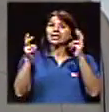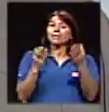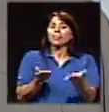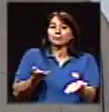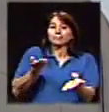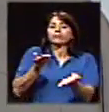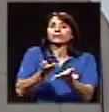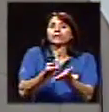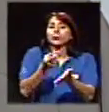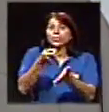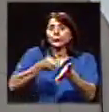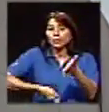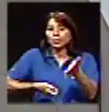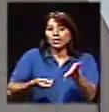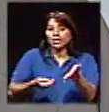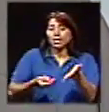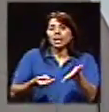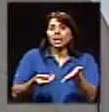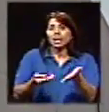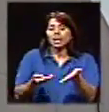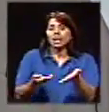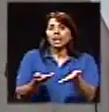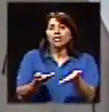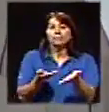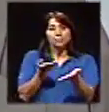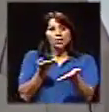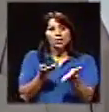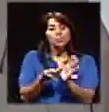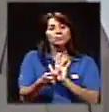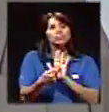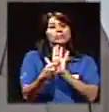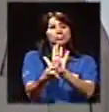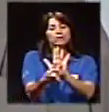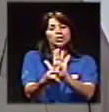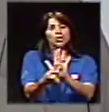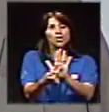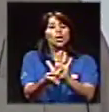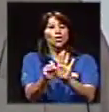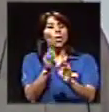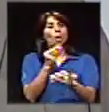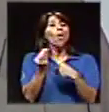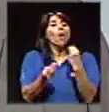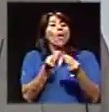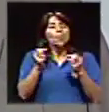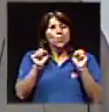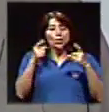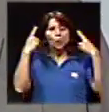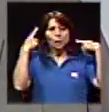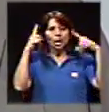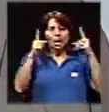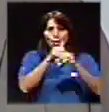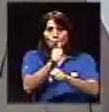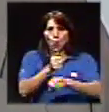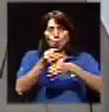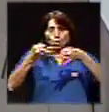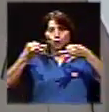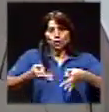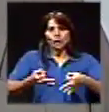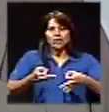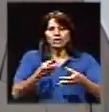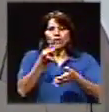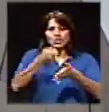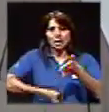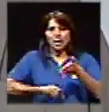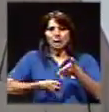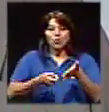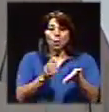lanza una ruta para la consolidación fiscal, un documento en que se hace el